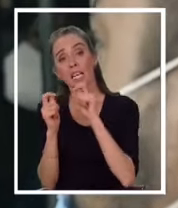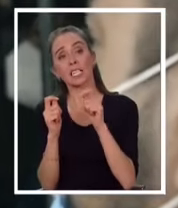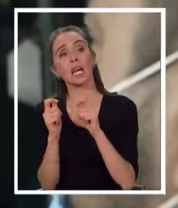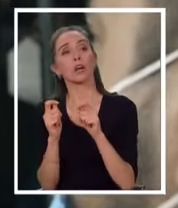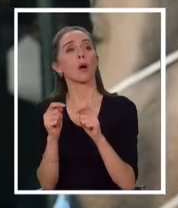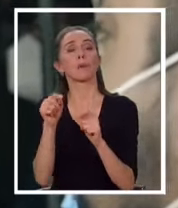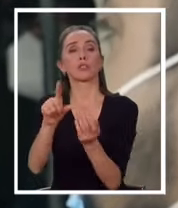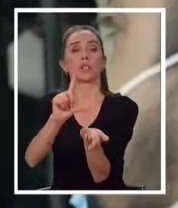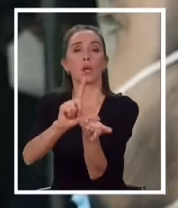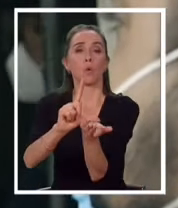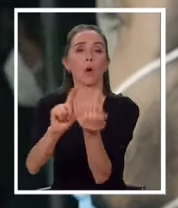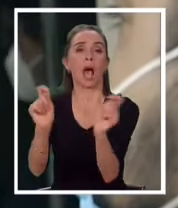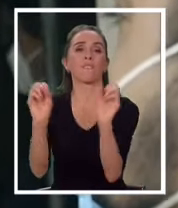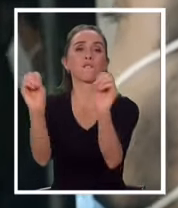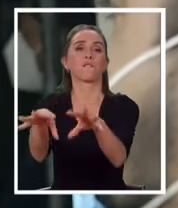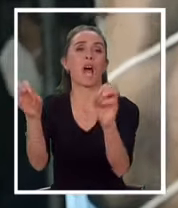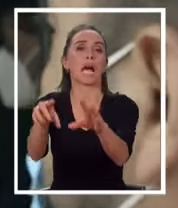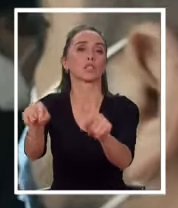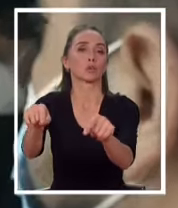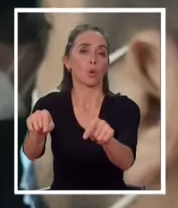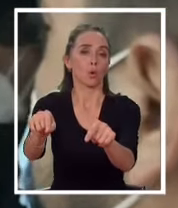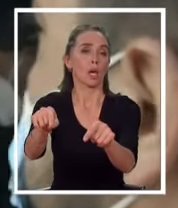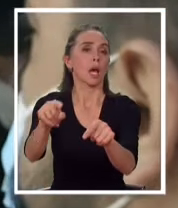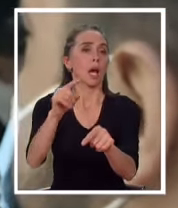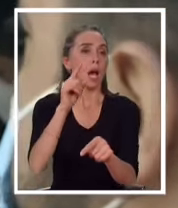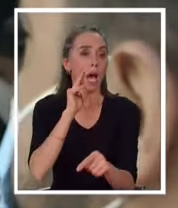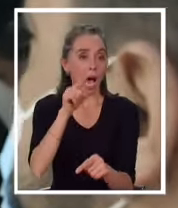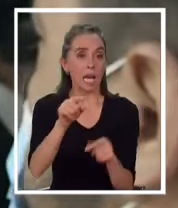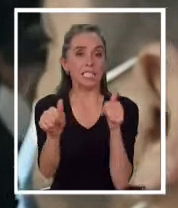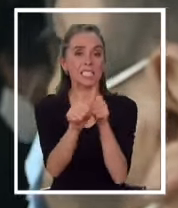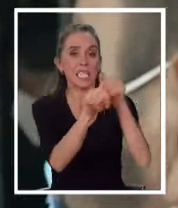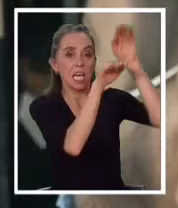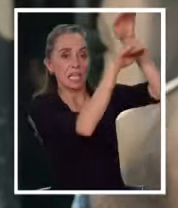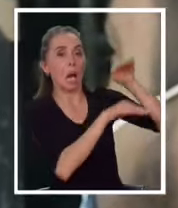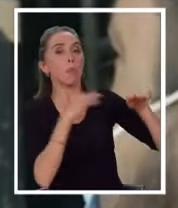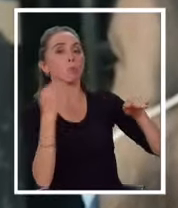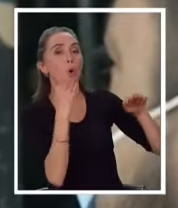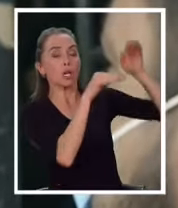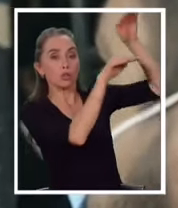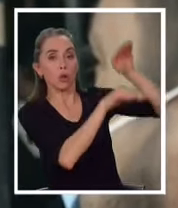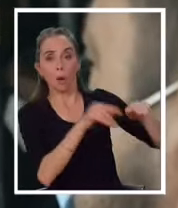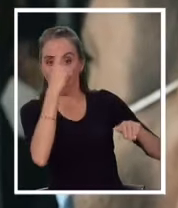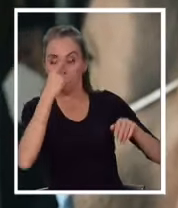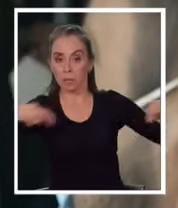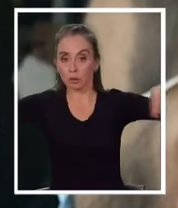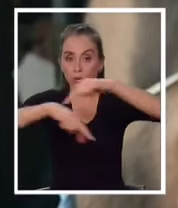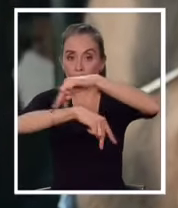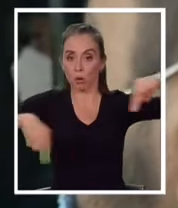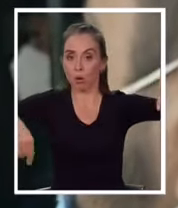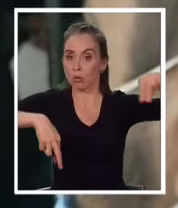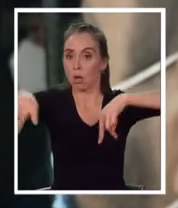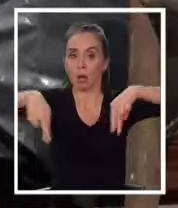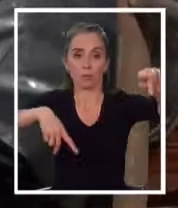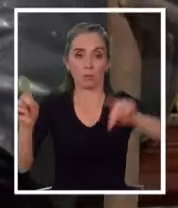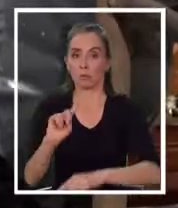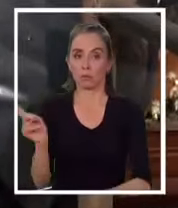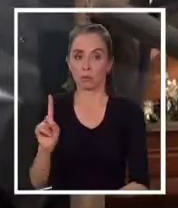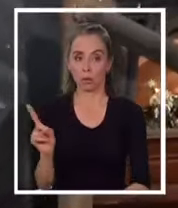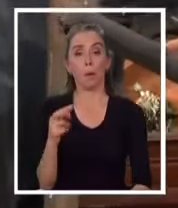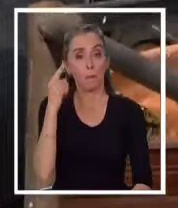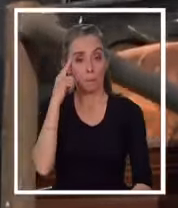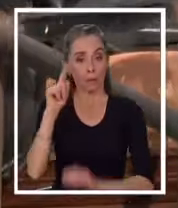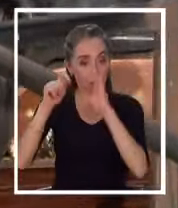es un sector de basura. O sea, igual hay nichos cerca. Sí, pero no del tránsito, por ahí no debería transitar gente.